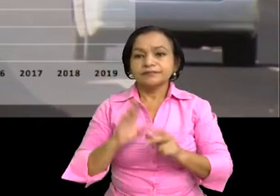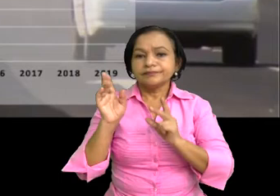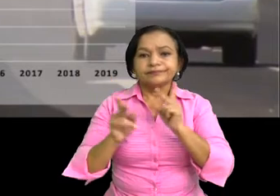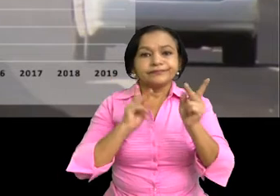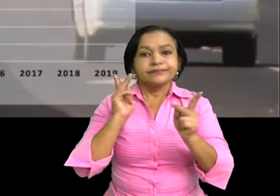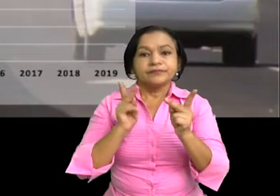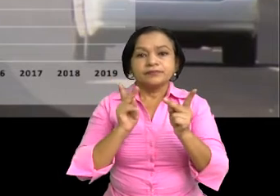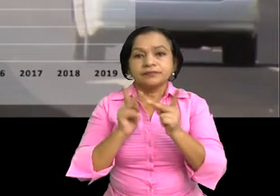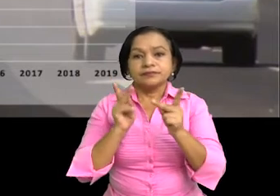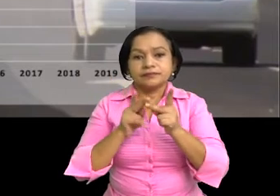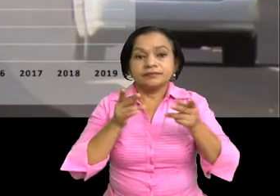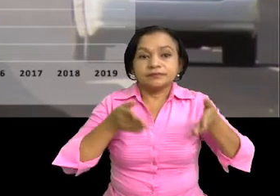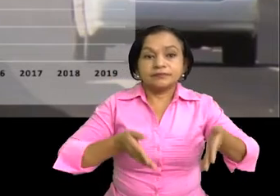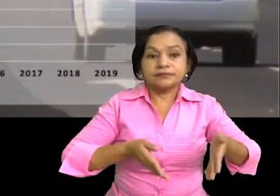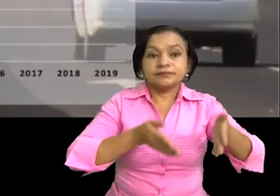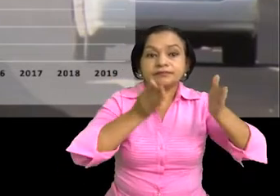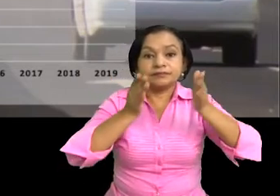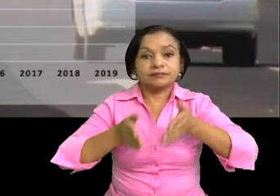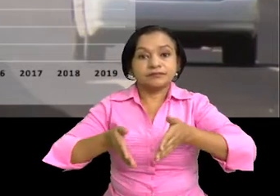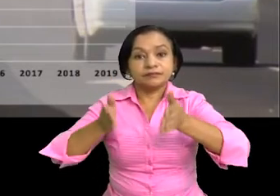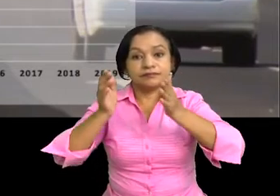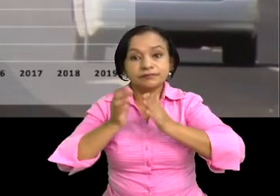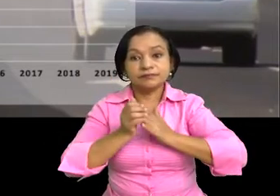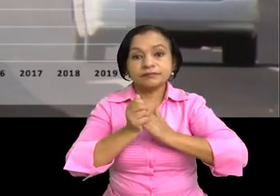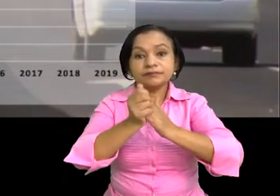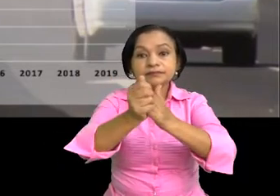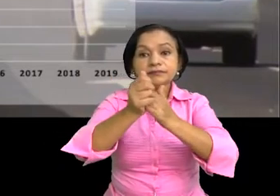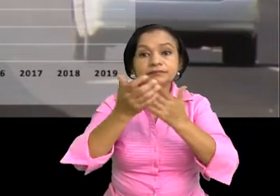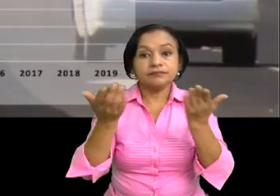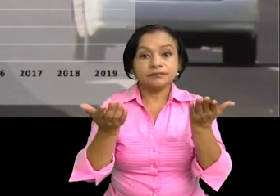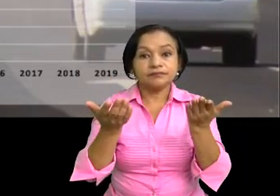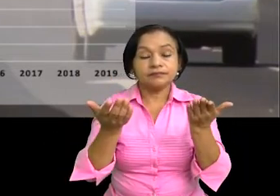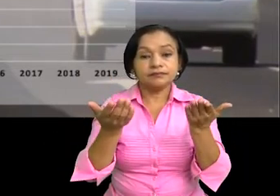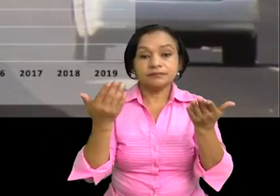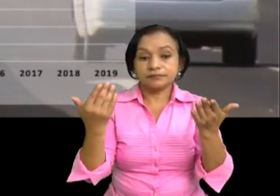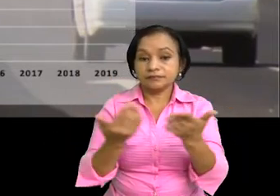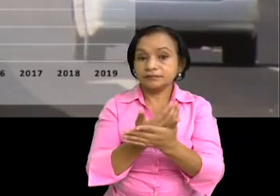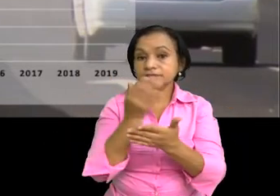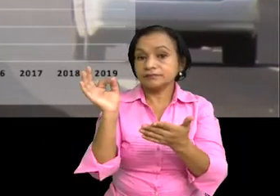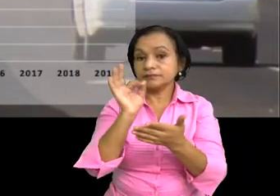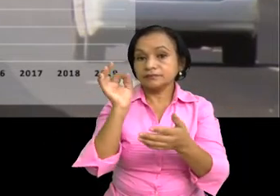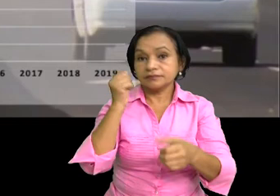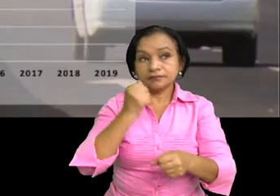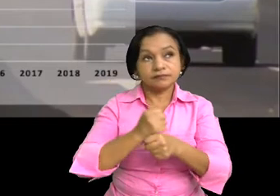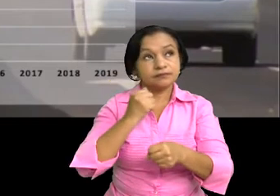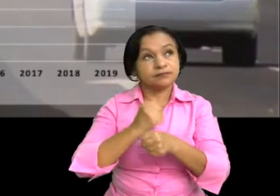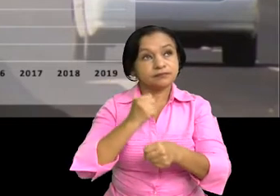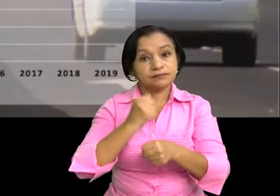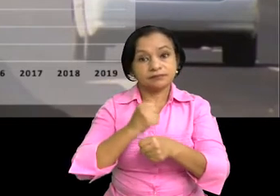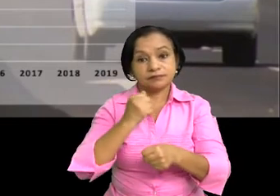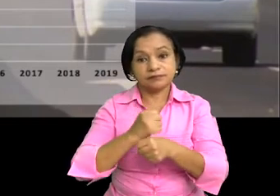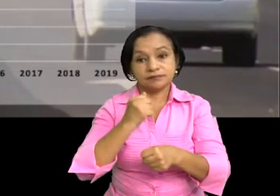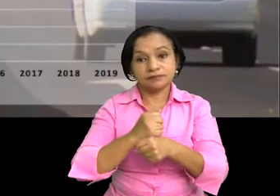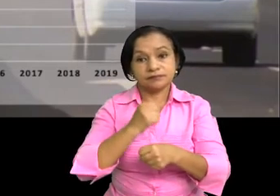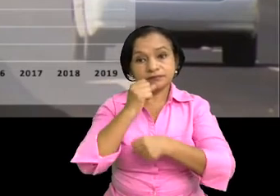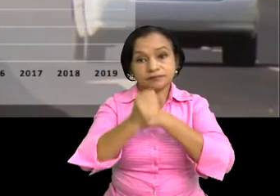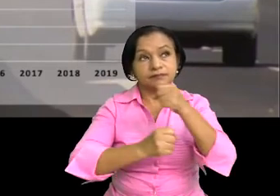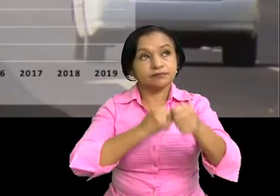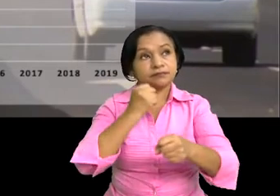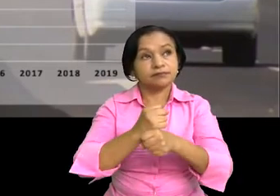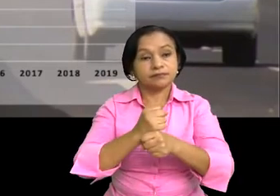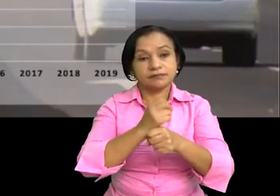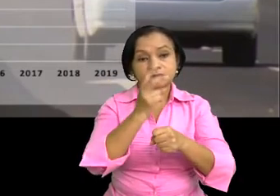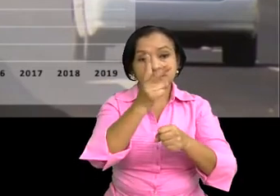en excelente estado. Y hemos guiado nuestra acción con los lineamientos estratégicos del año 2020